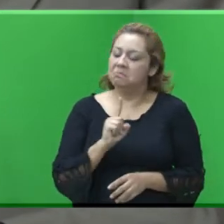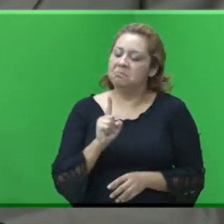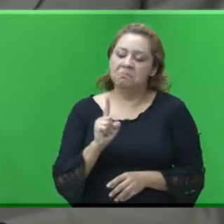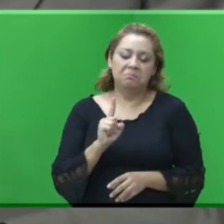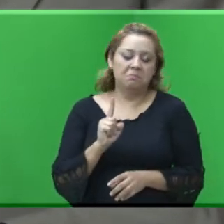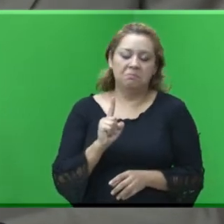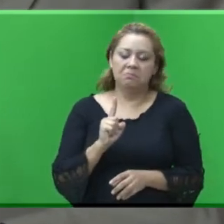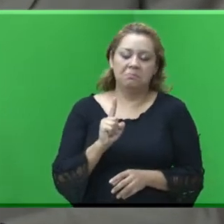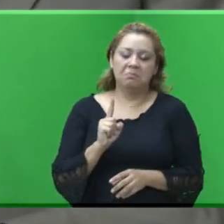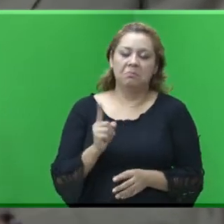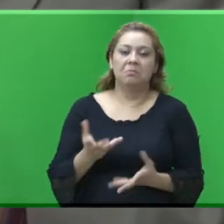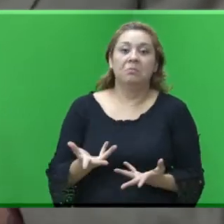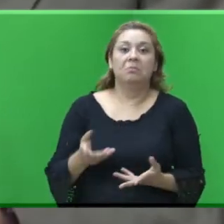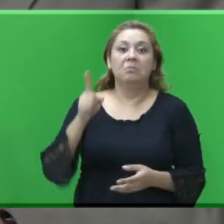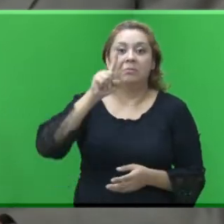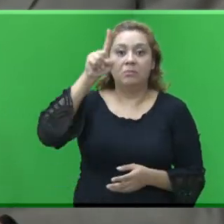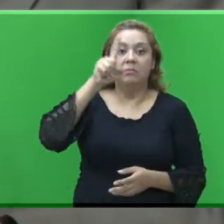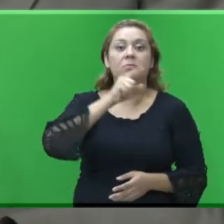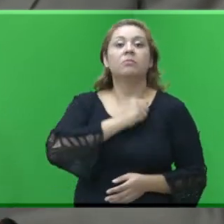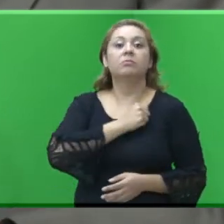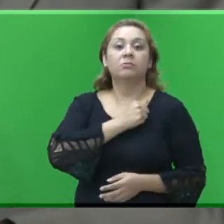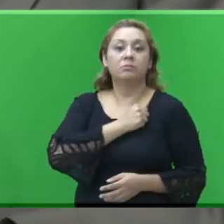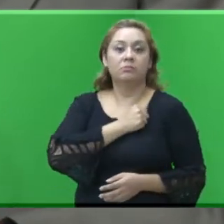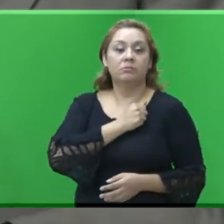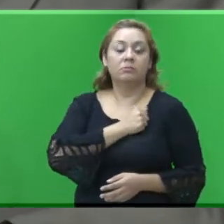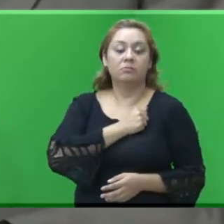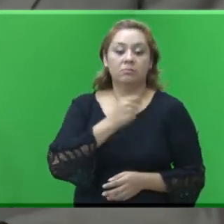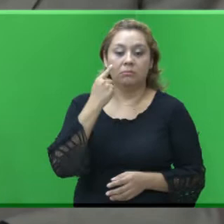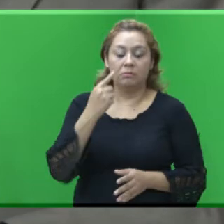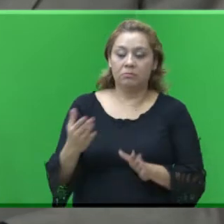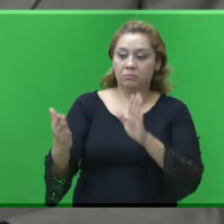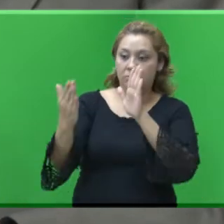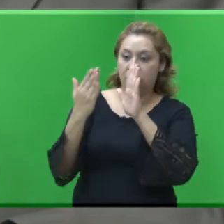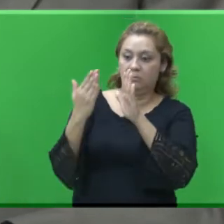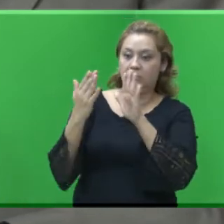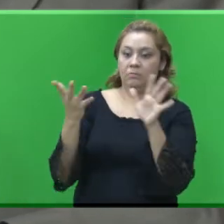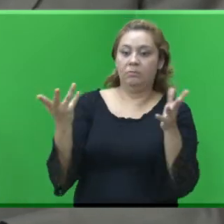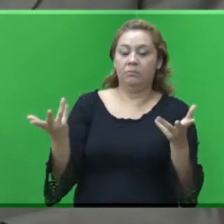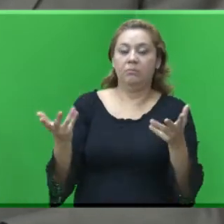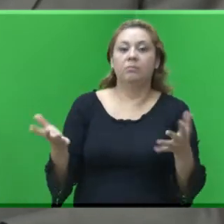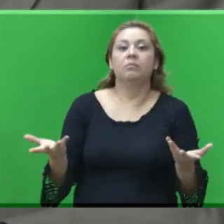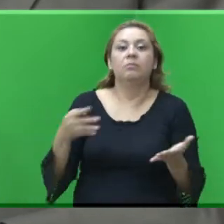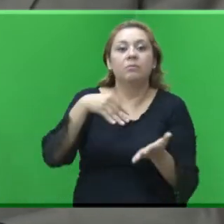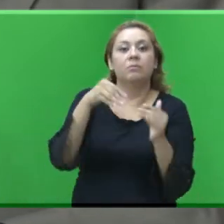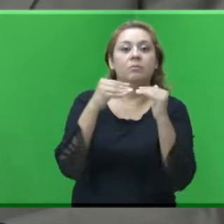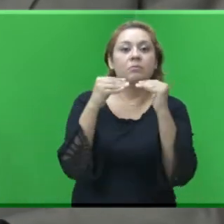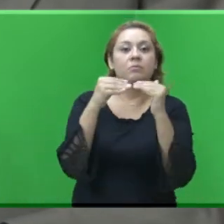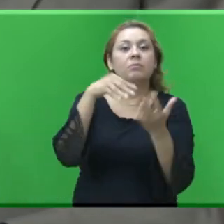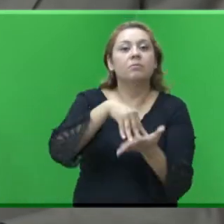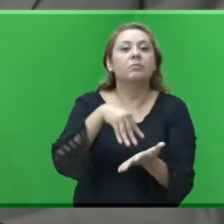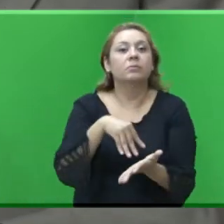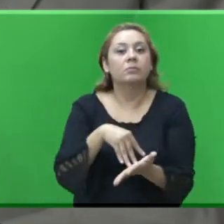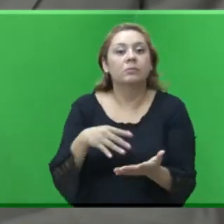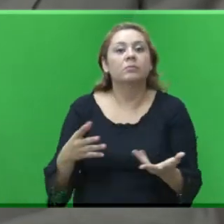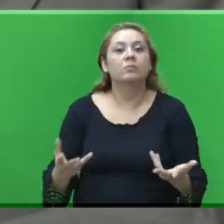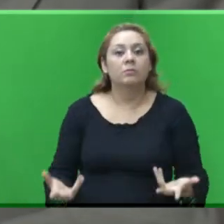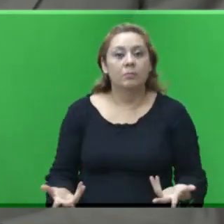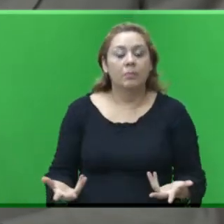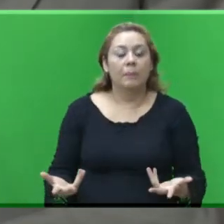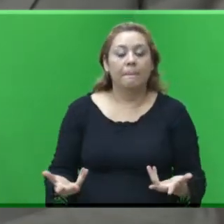inmerecidos. Pero Dios había asumido la responsabilidad de verlos como su